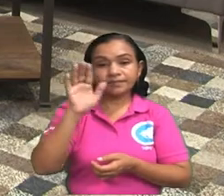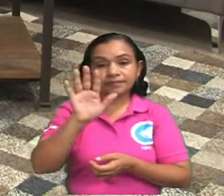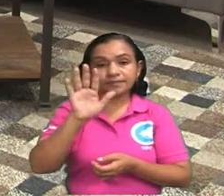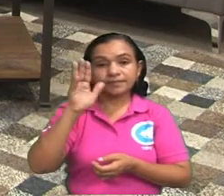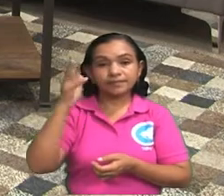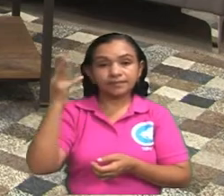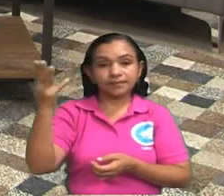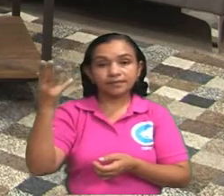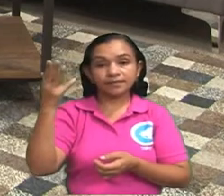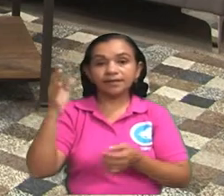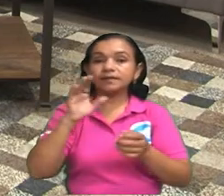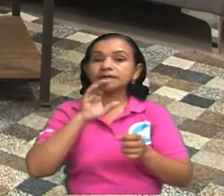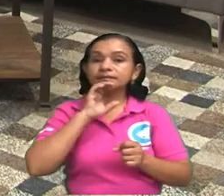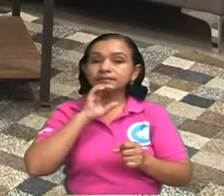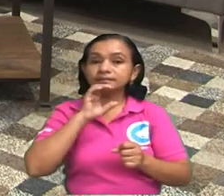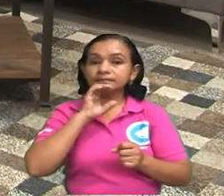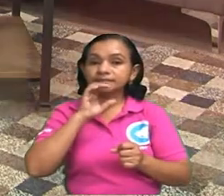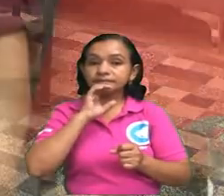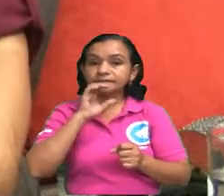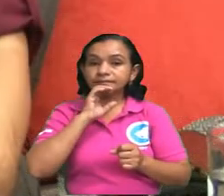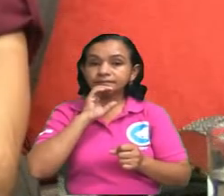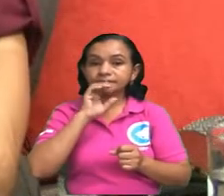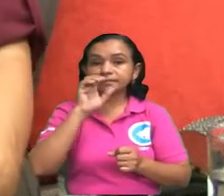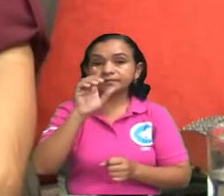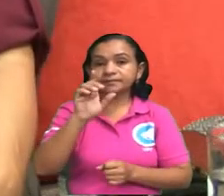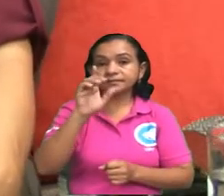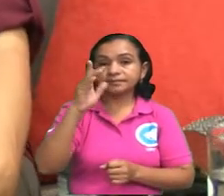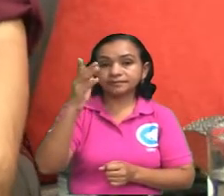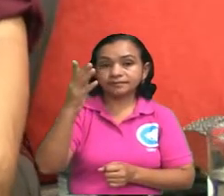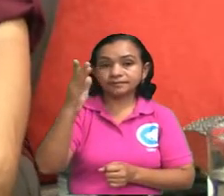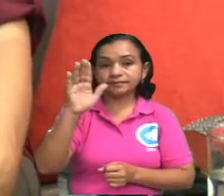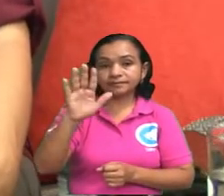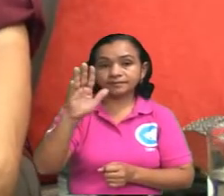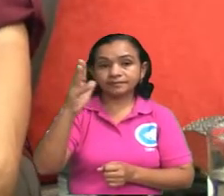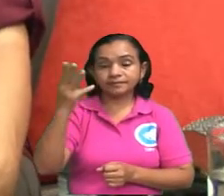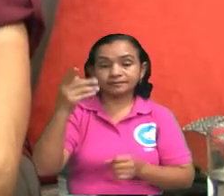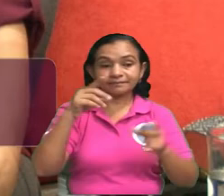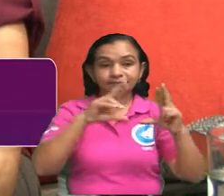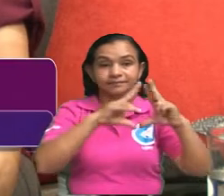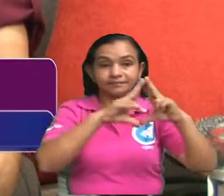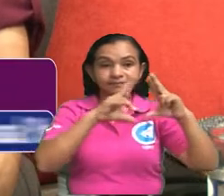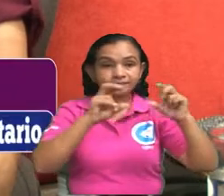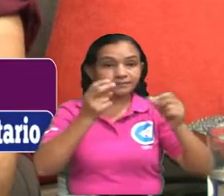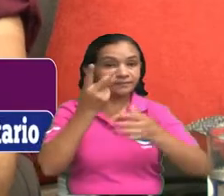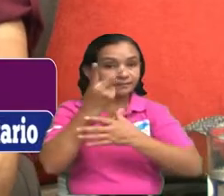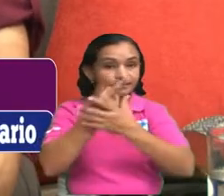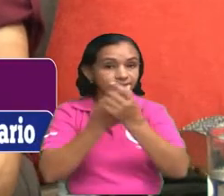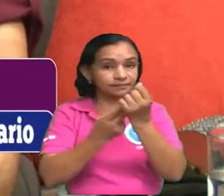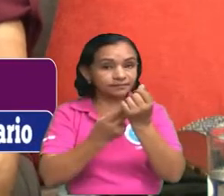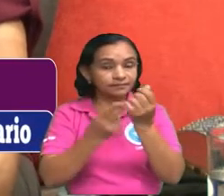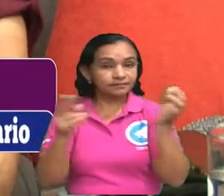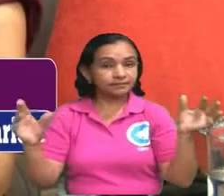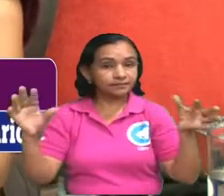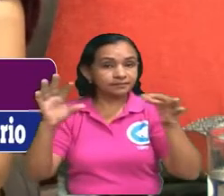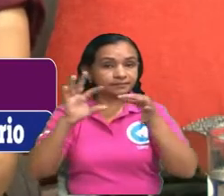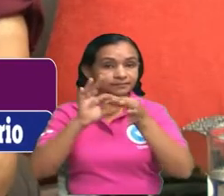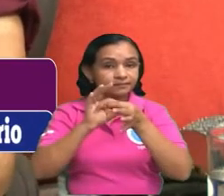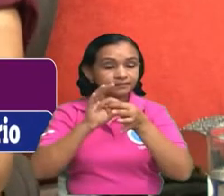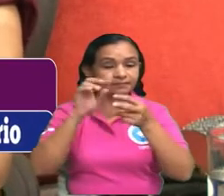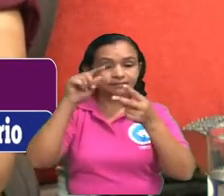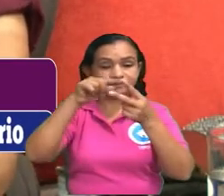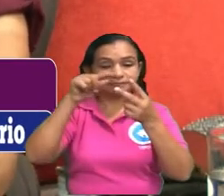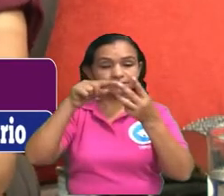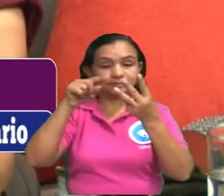1959 se da la Revolución Cubana, 1979 la nuestra, ligada en el tiempo por tres